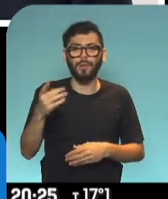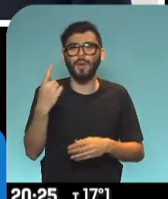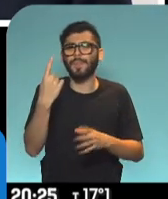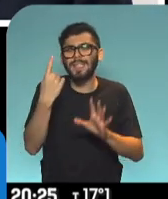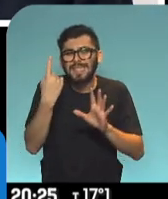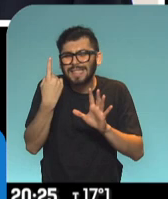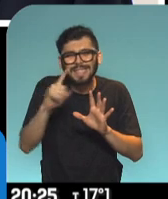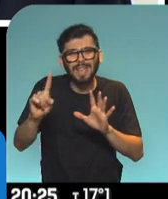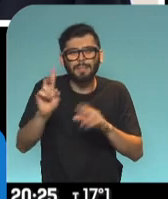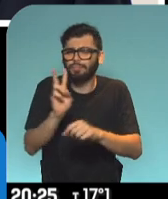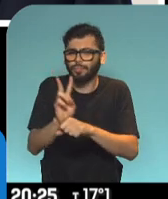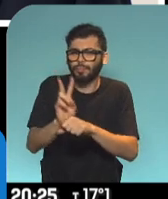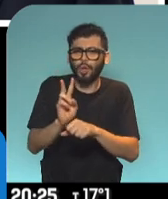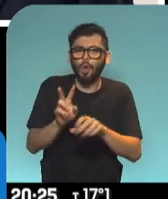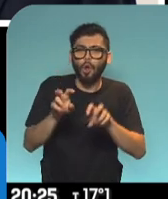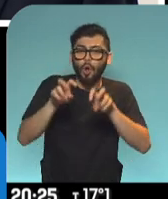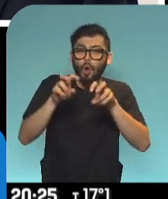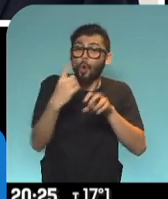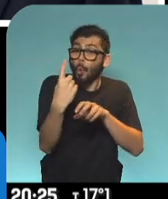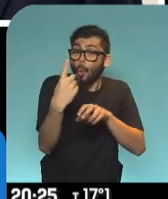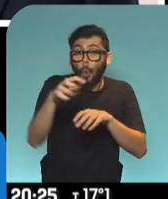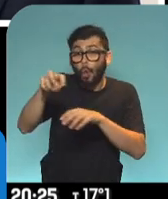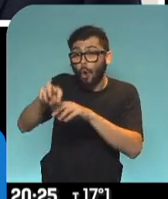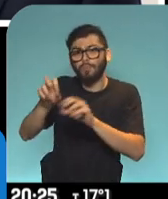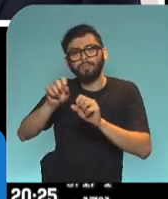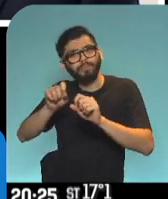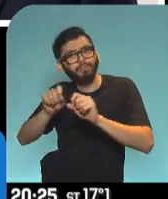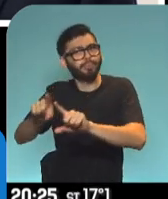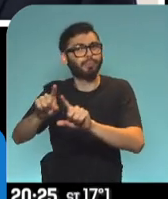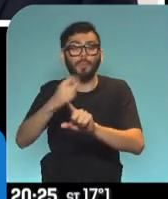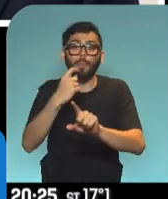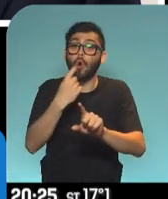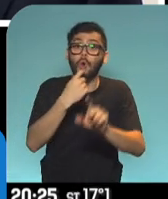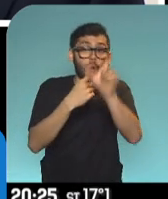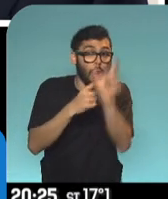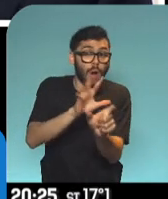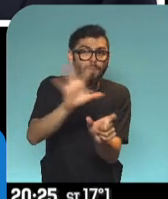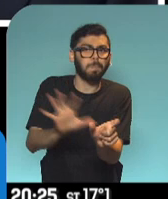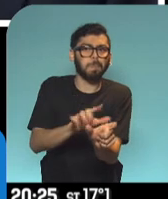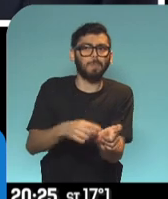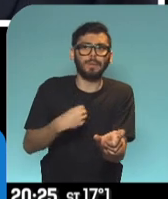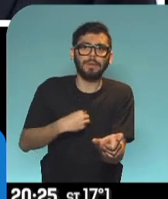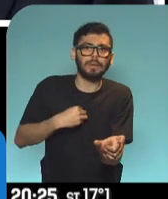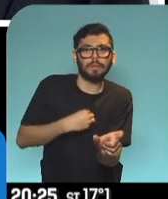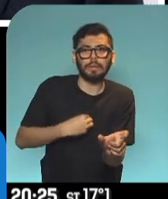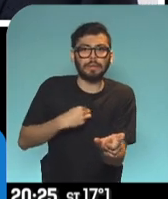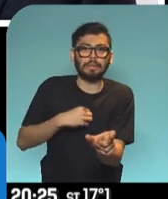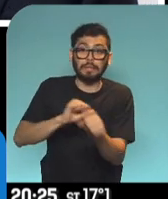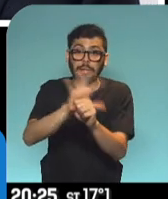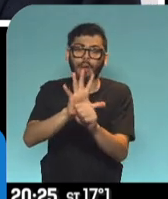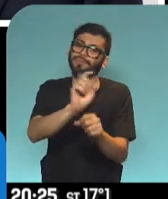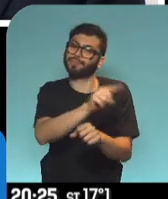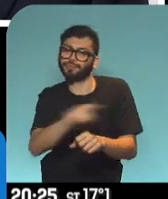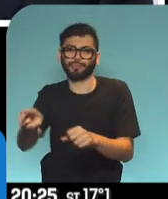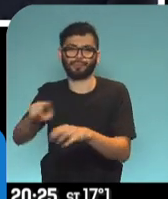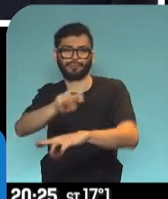siempre respetando un lugar predispuesto para poder aislar cualquier caso de sospecha de síntomas. También las estaciones